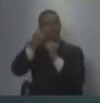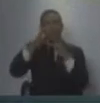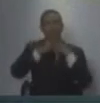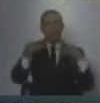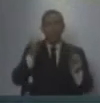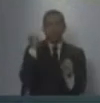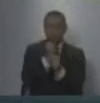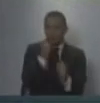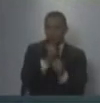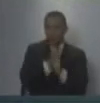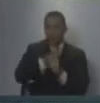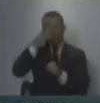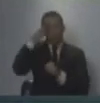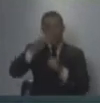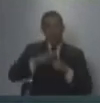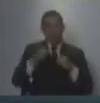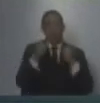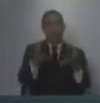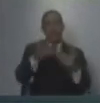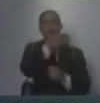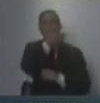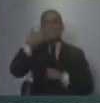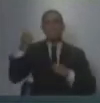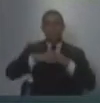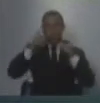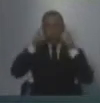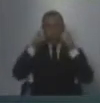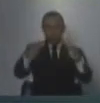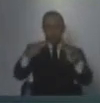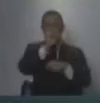finalidad darle más y mejor seguridad a los ciudadanos.